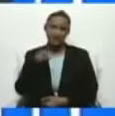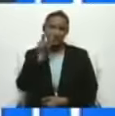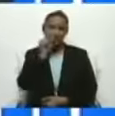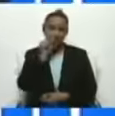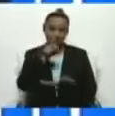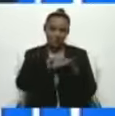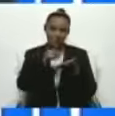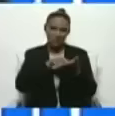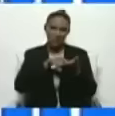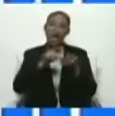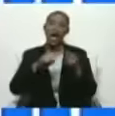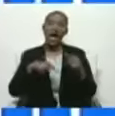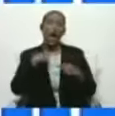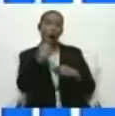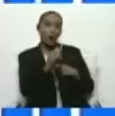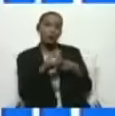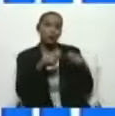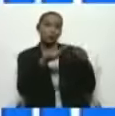cosa a otro delirante.